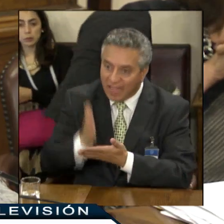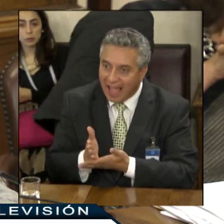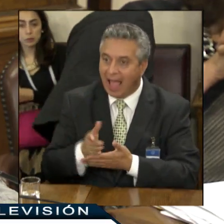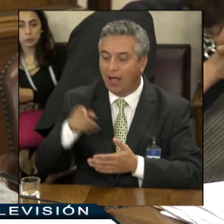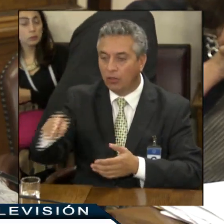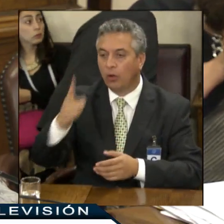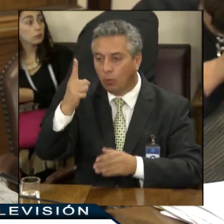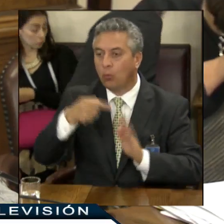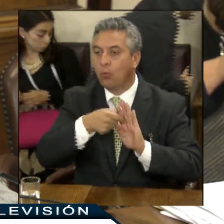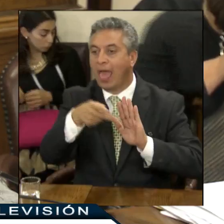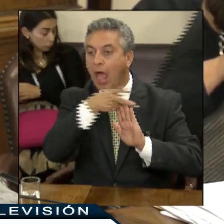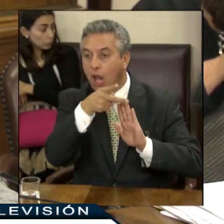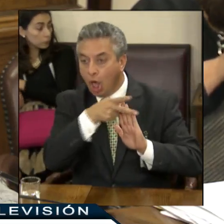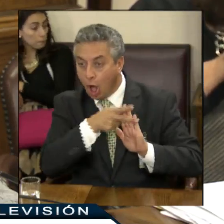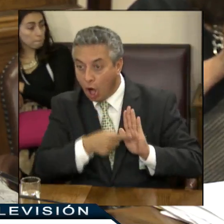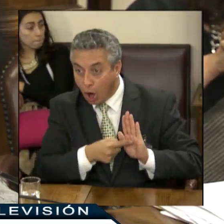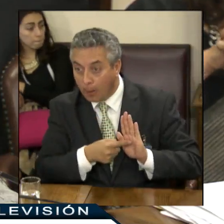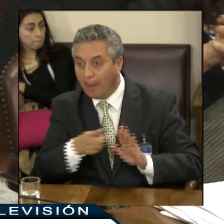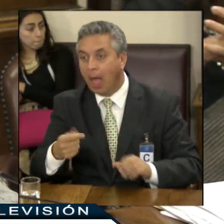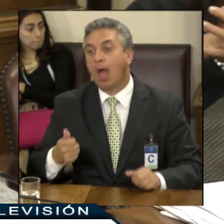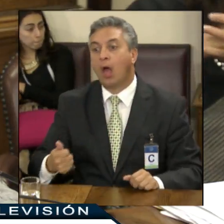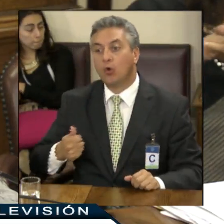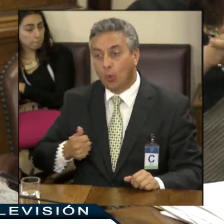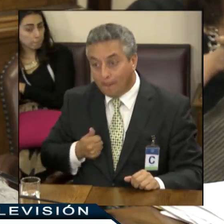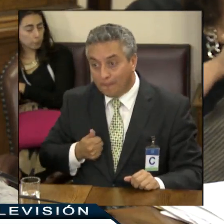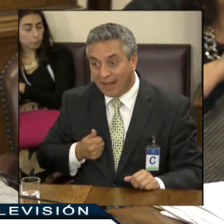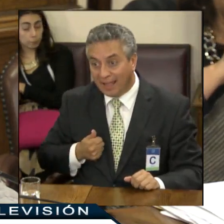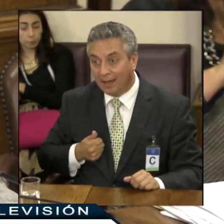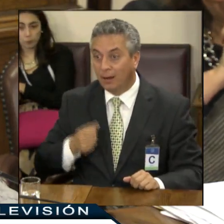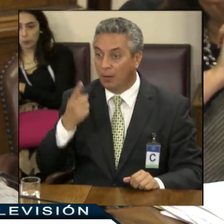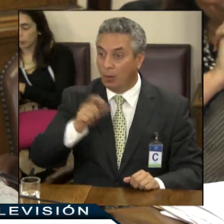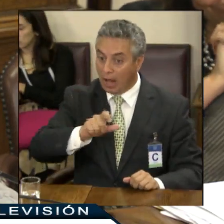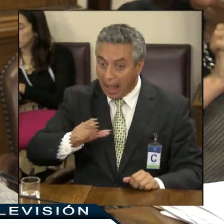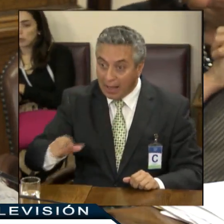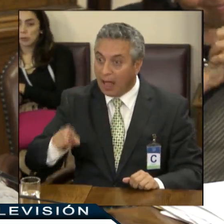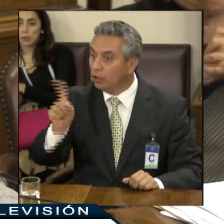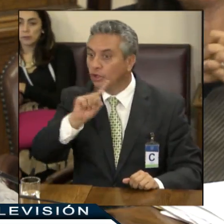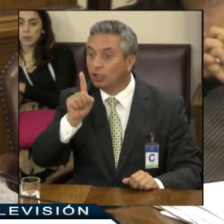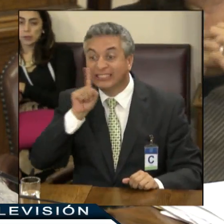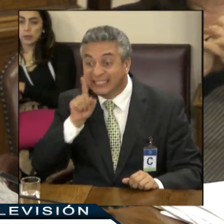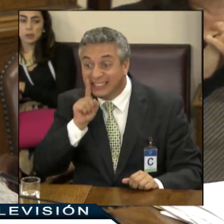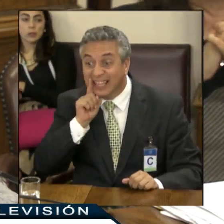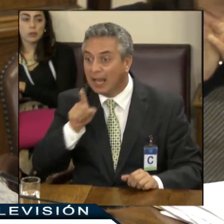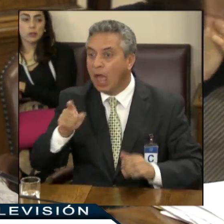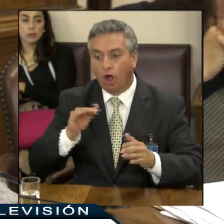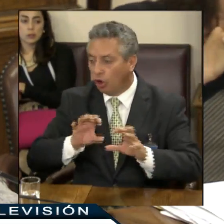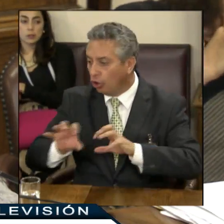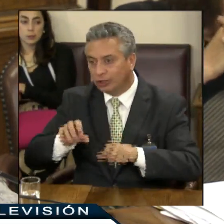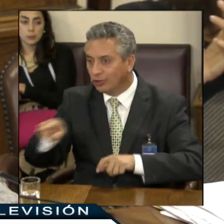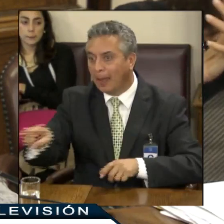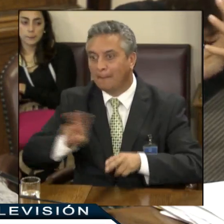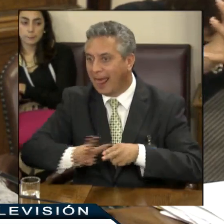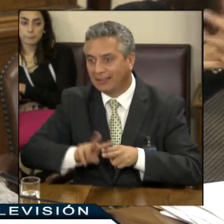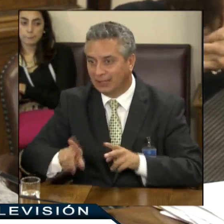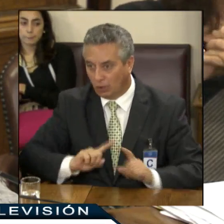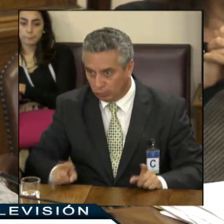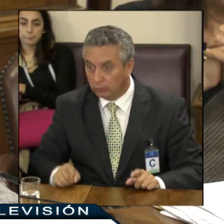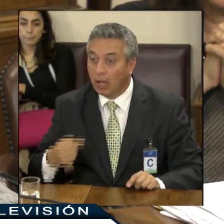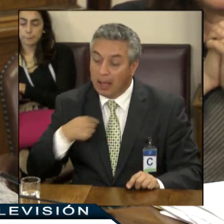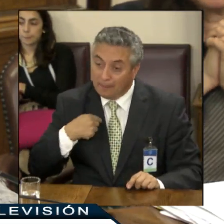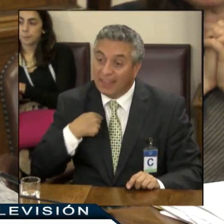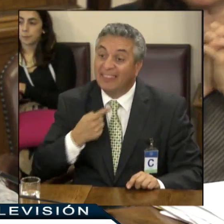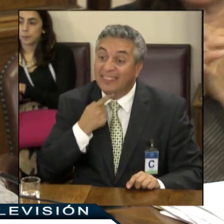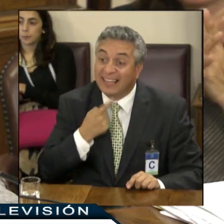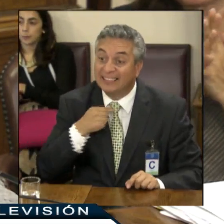a través de una norma a cumplir a un canal que no tiene las condiciones para hacerlo Por lo tanto a m me